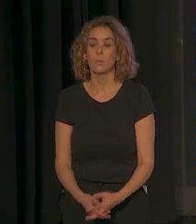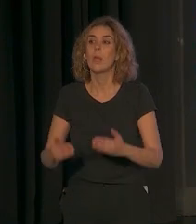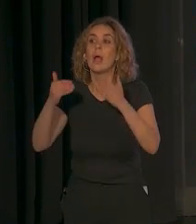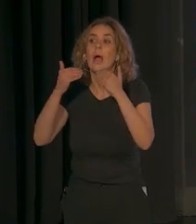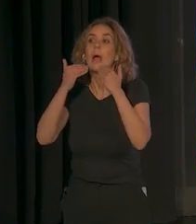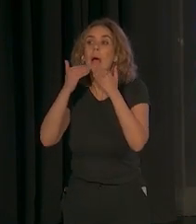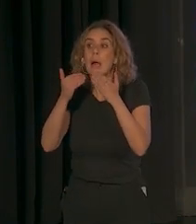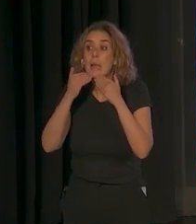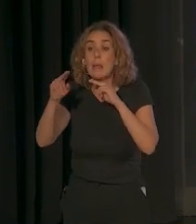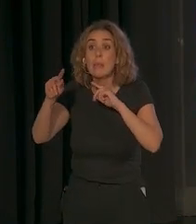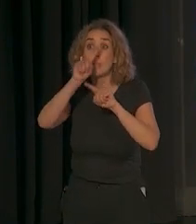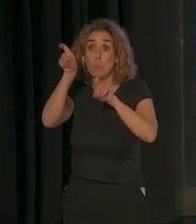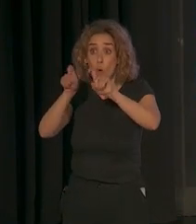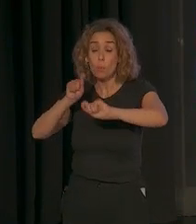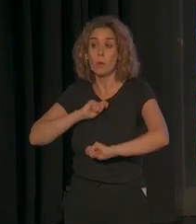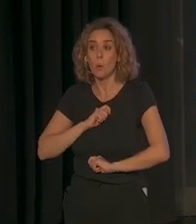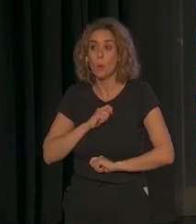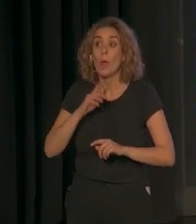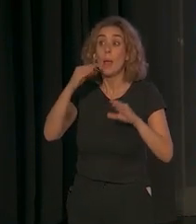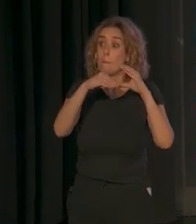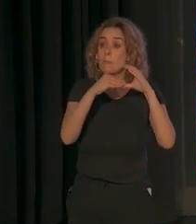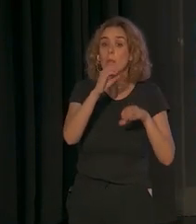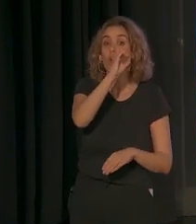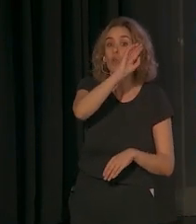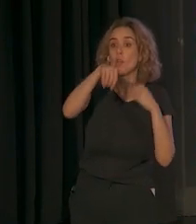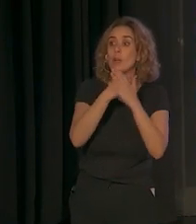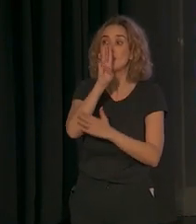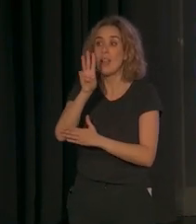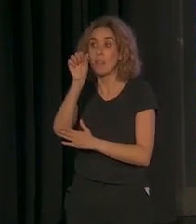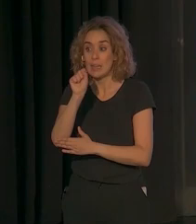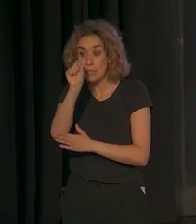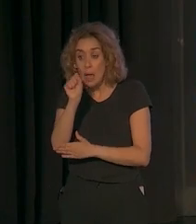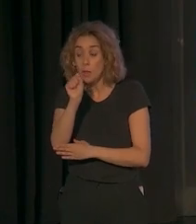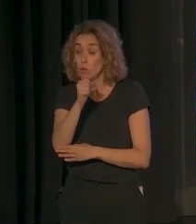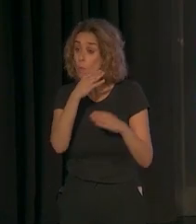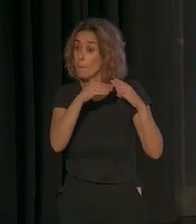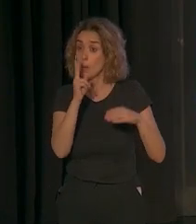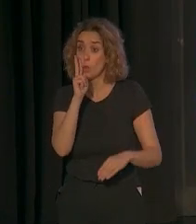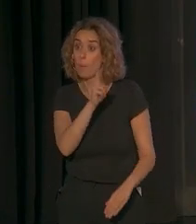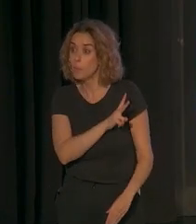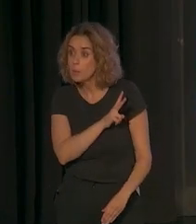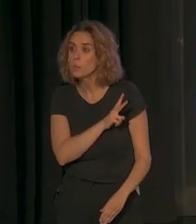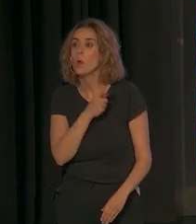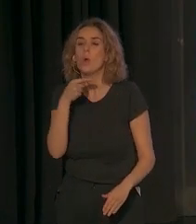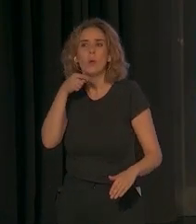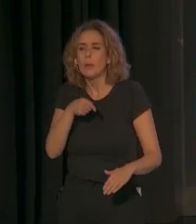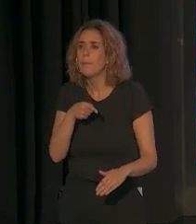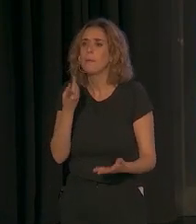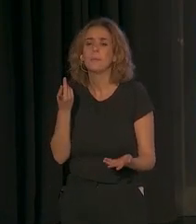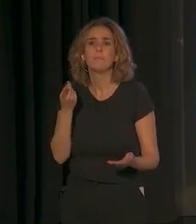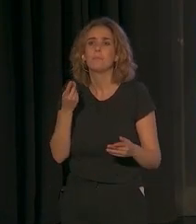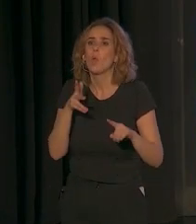Gracias por la pregunta. Y de hecho, el vídeo era de 0 a 3 años y lo hemos desarrollado más como